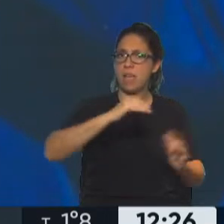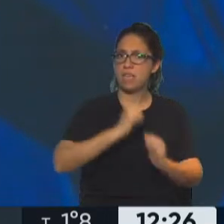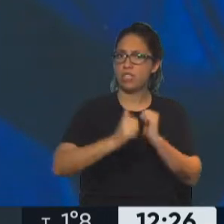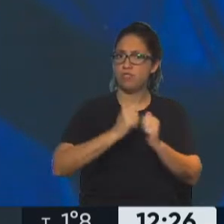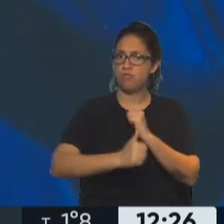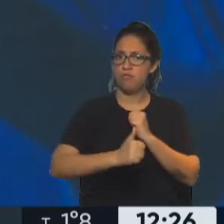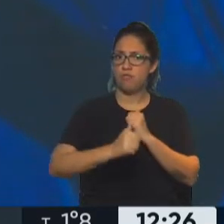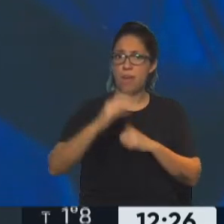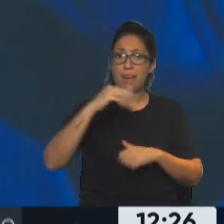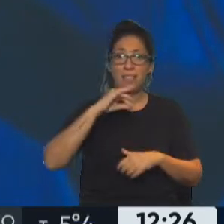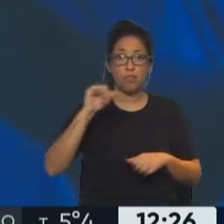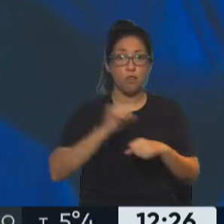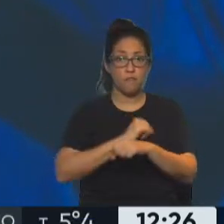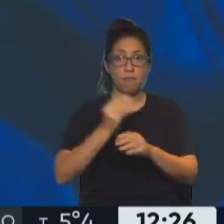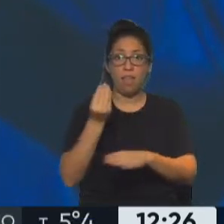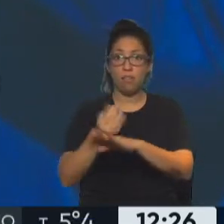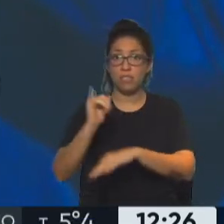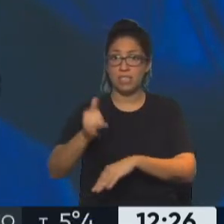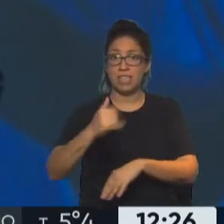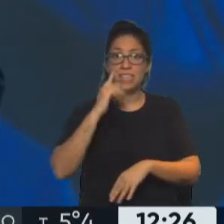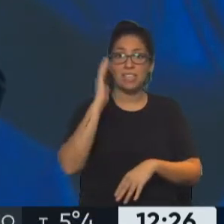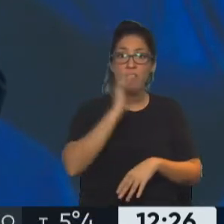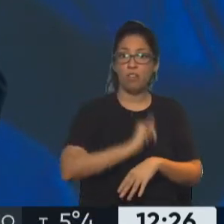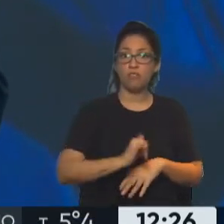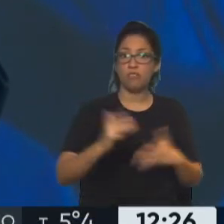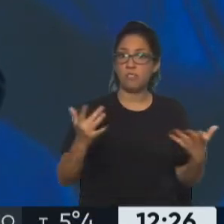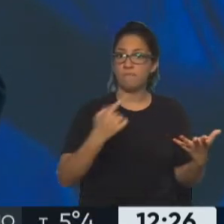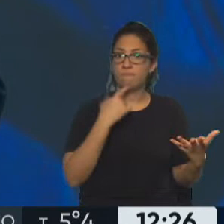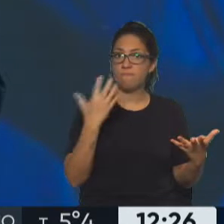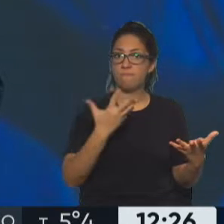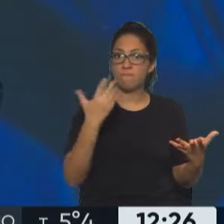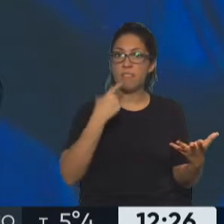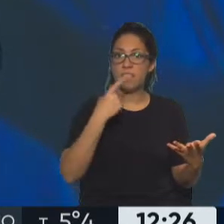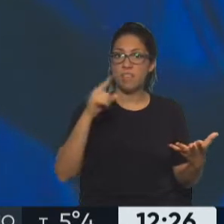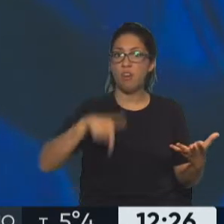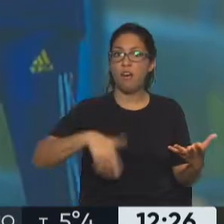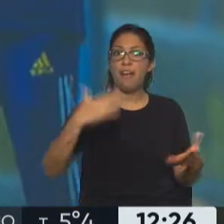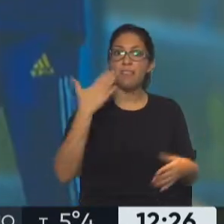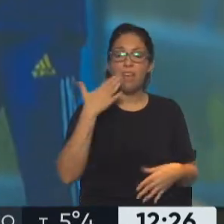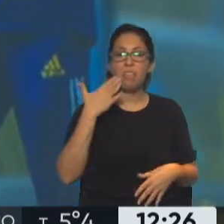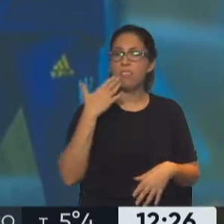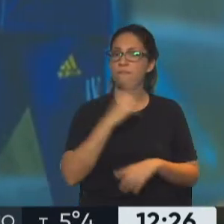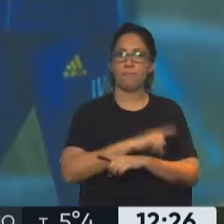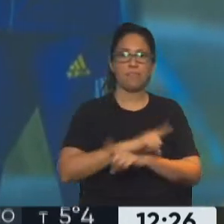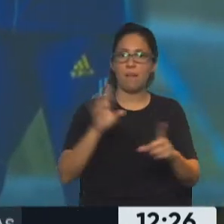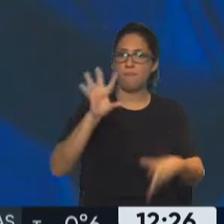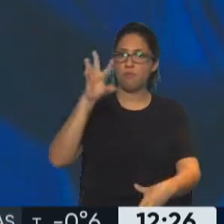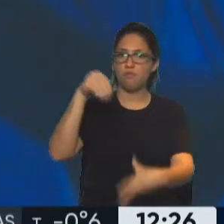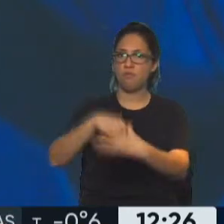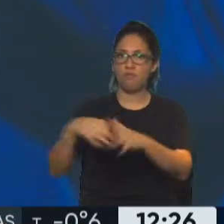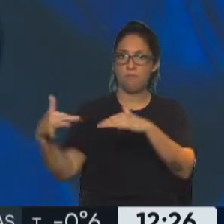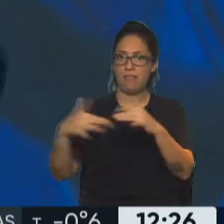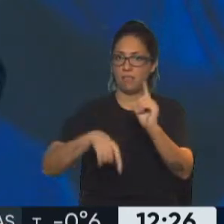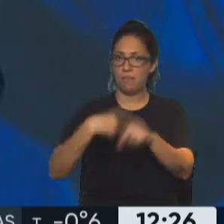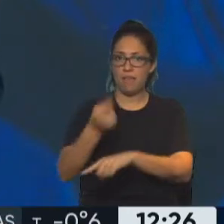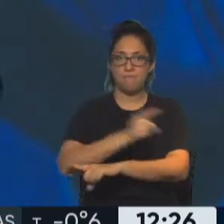con un Benedetto confirmado, con un Cali Izquierdos, que nos confirman que hoy por la tarde tampoco va a ser de la partida y